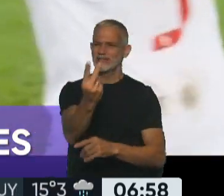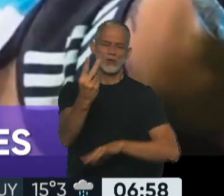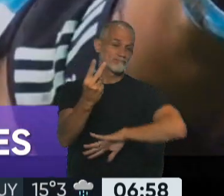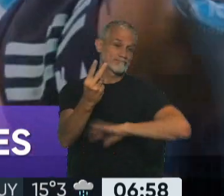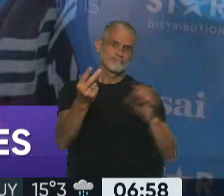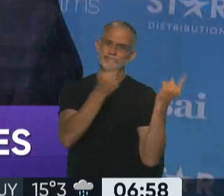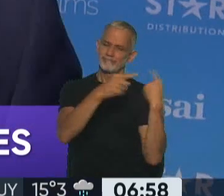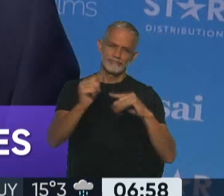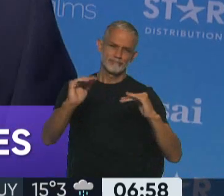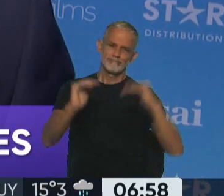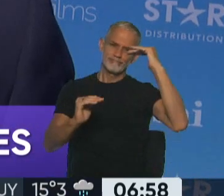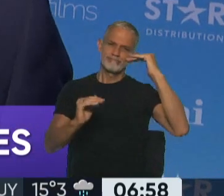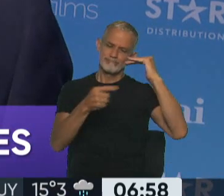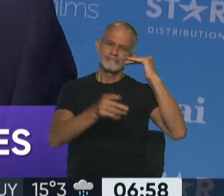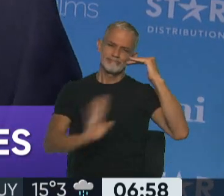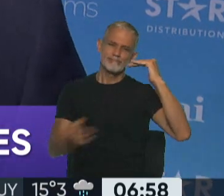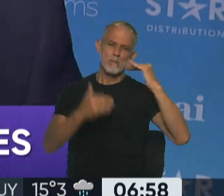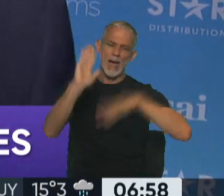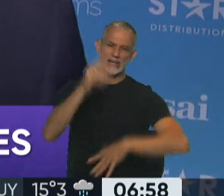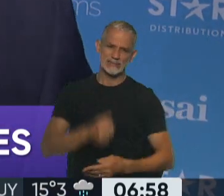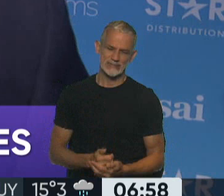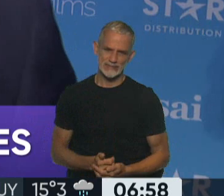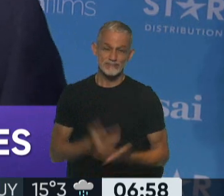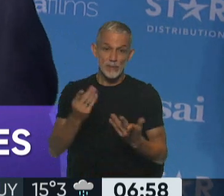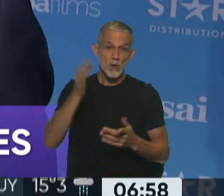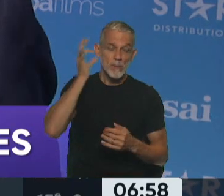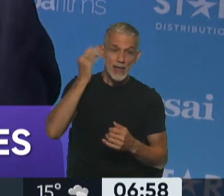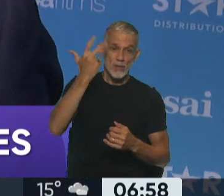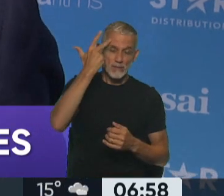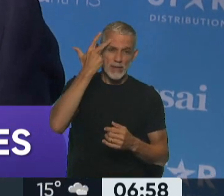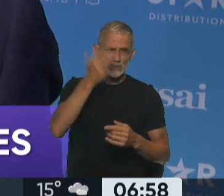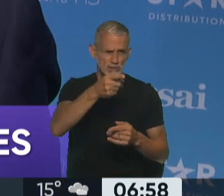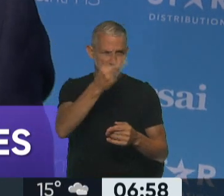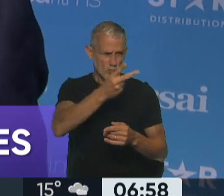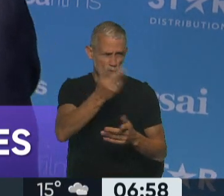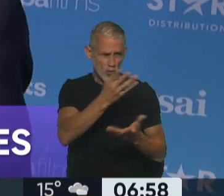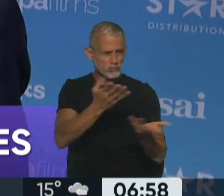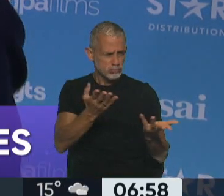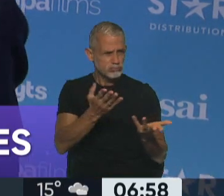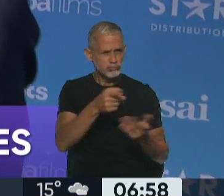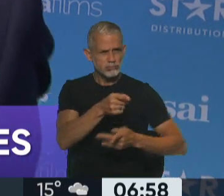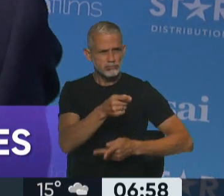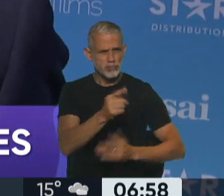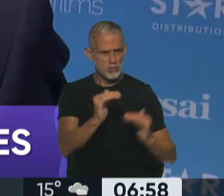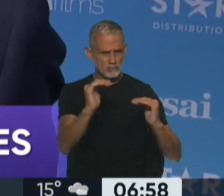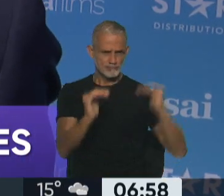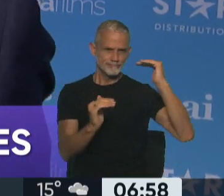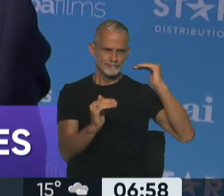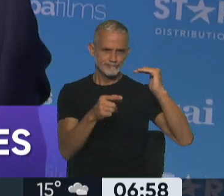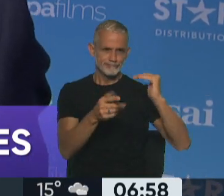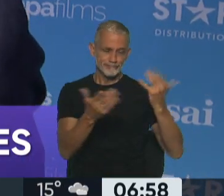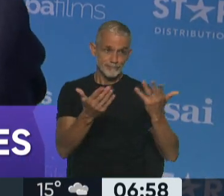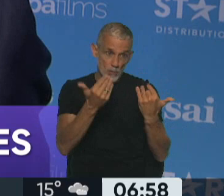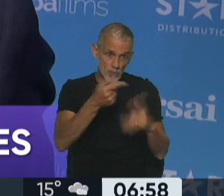una diferencia tremenda, ¿no? Porque por lo que ellos hicieron y por lo que quisieron hacer y que realmente lo